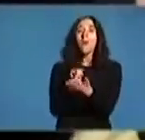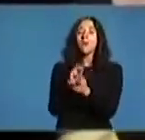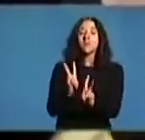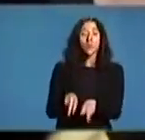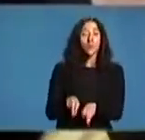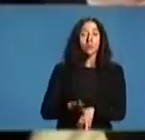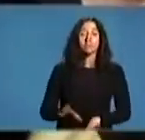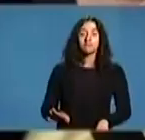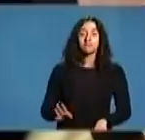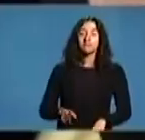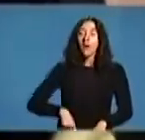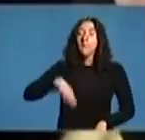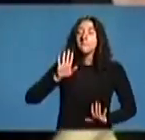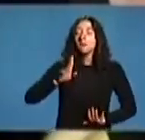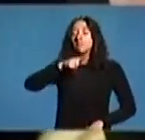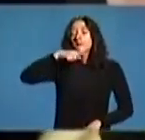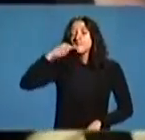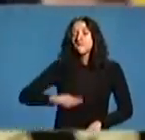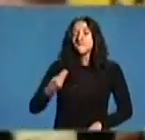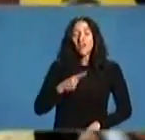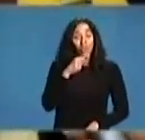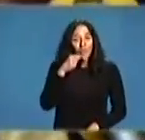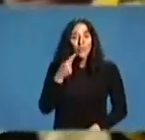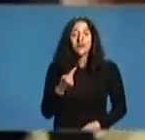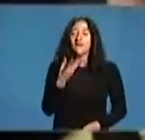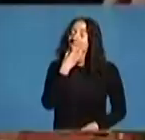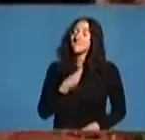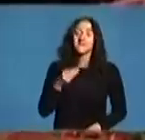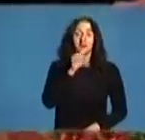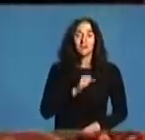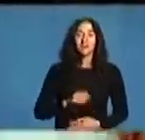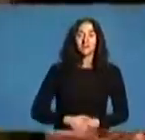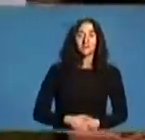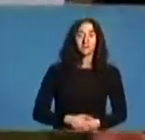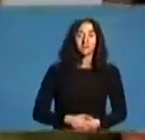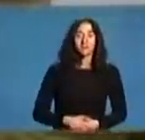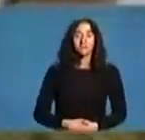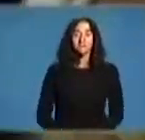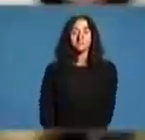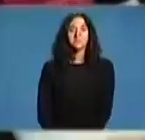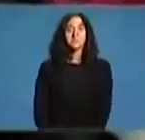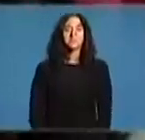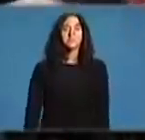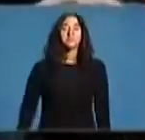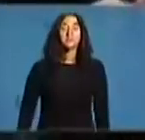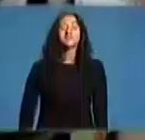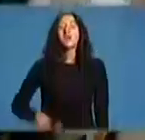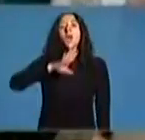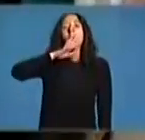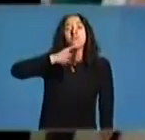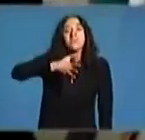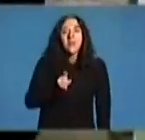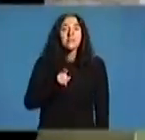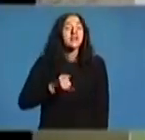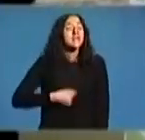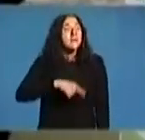nunca, pero están riquísimas, dulces, de maravilla. Sí, probei. Porque ainda